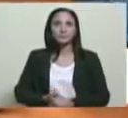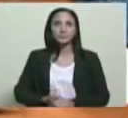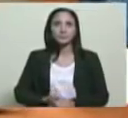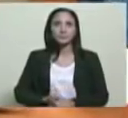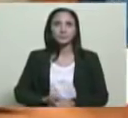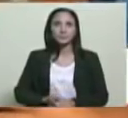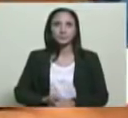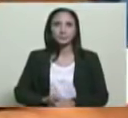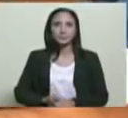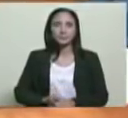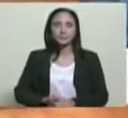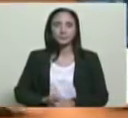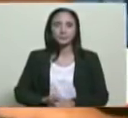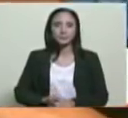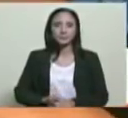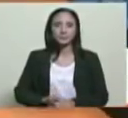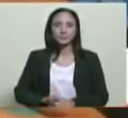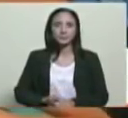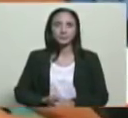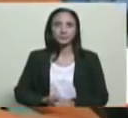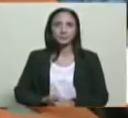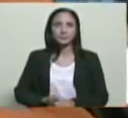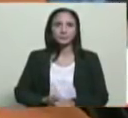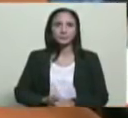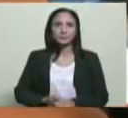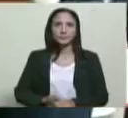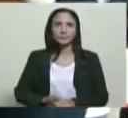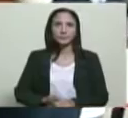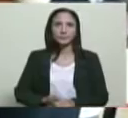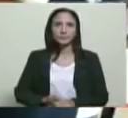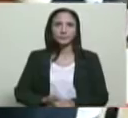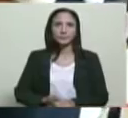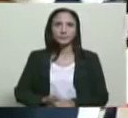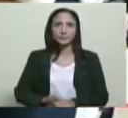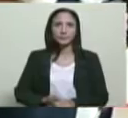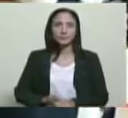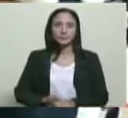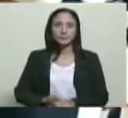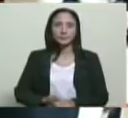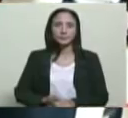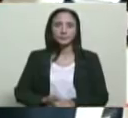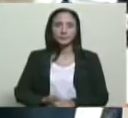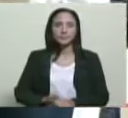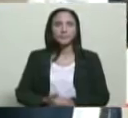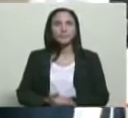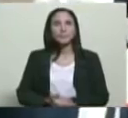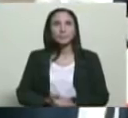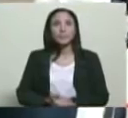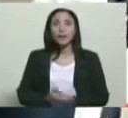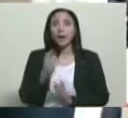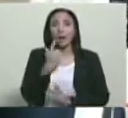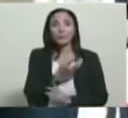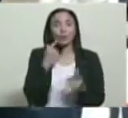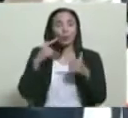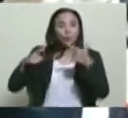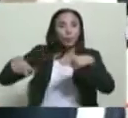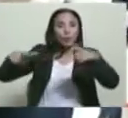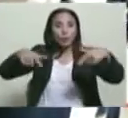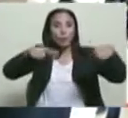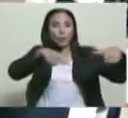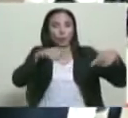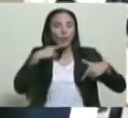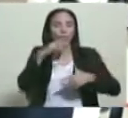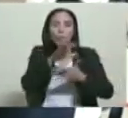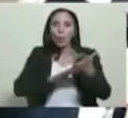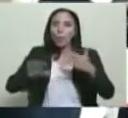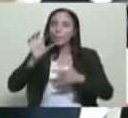Presidente, un apoyo más. Queremos que estos espacios sean multiplicados en cada parte de nuestro país